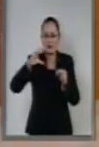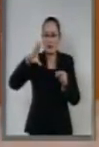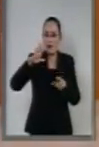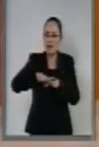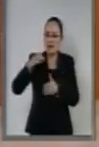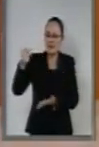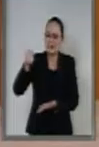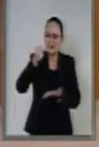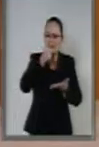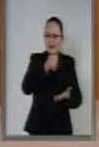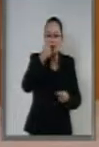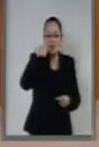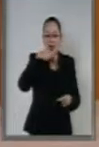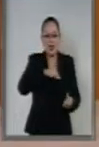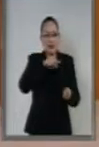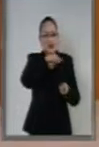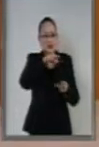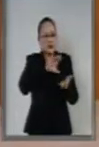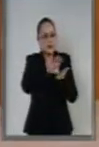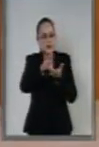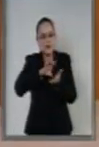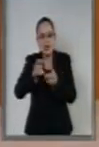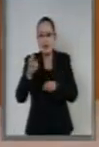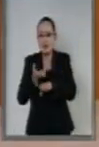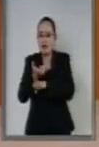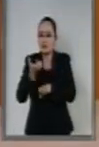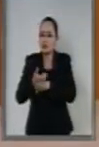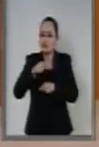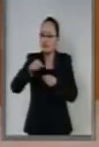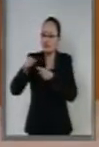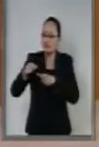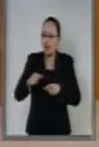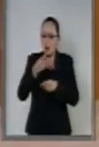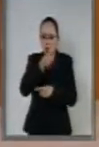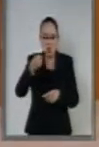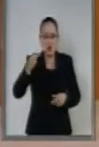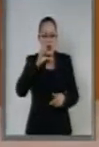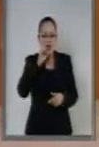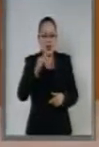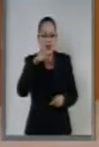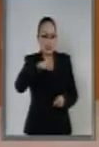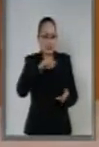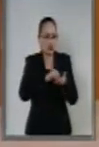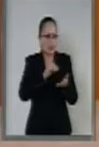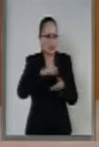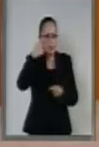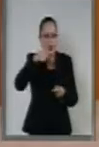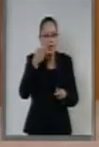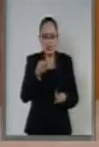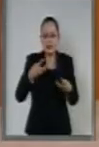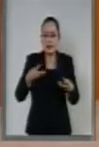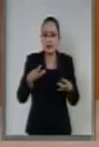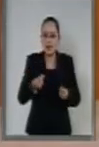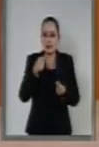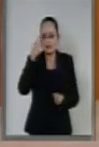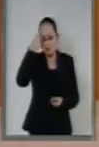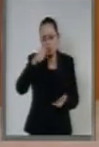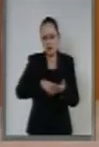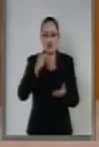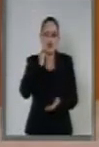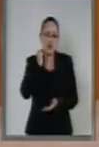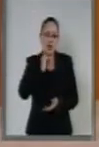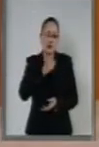que se transfieren a las entidades federativas y hay mucho desorden todavía en el ejercicio creo que es el senado tendrá